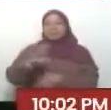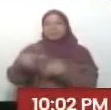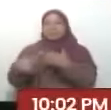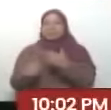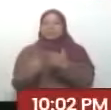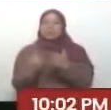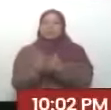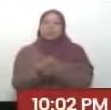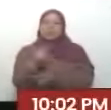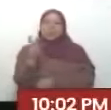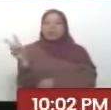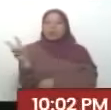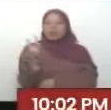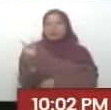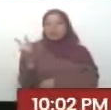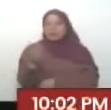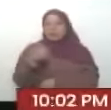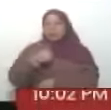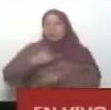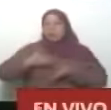Porque el sol de Venezuela